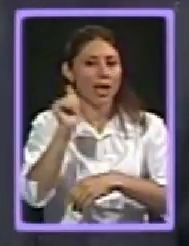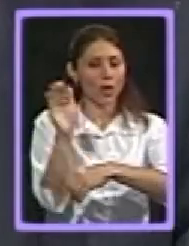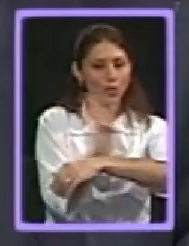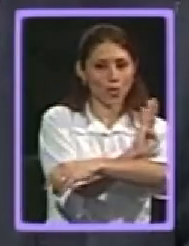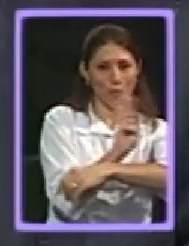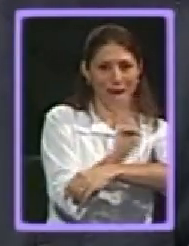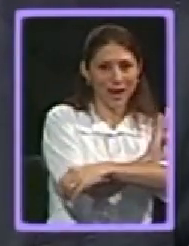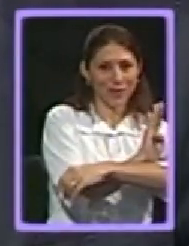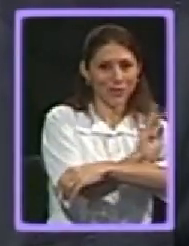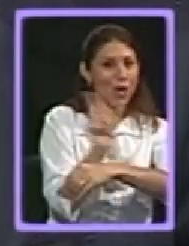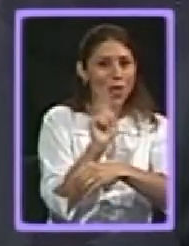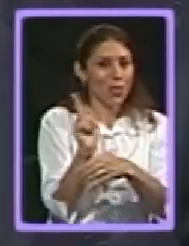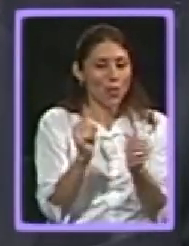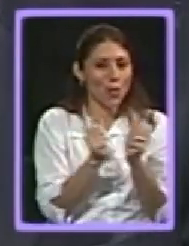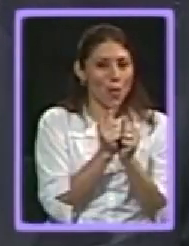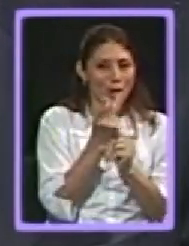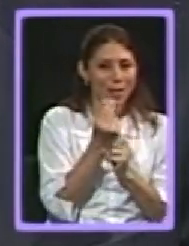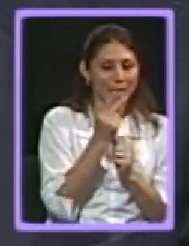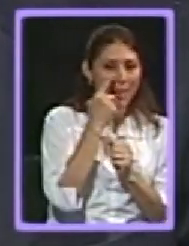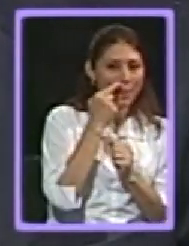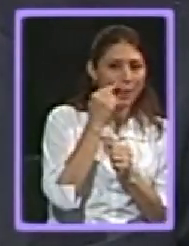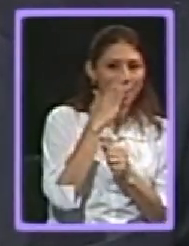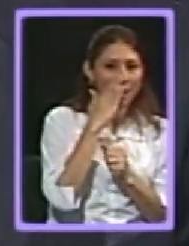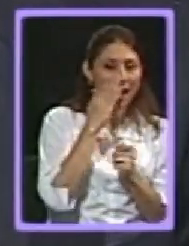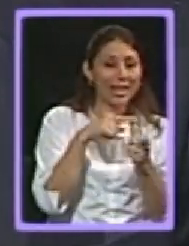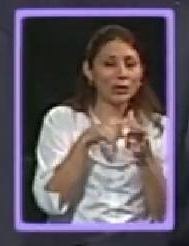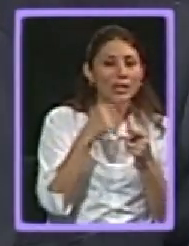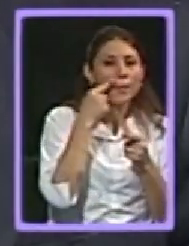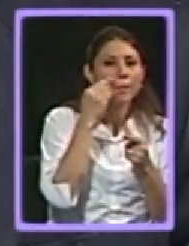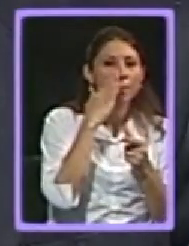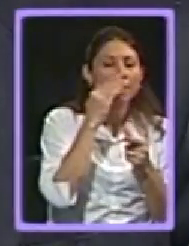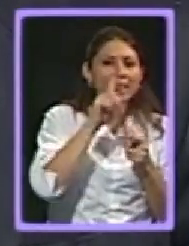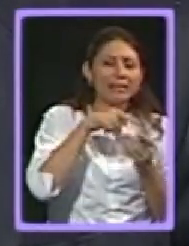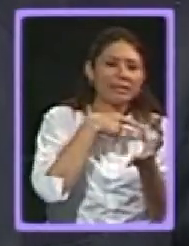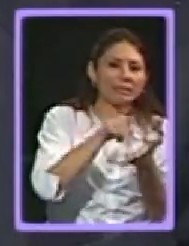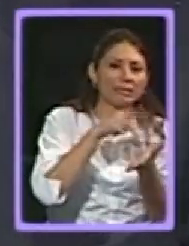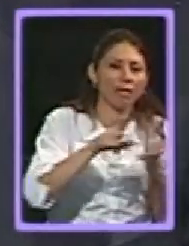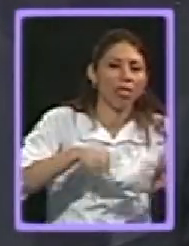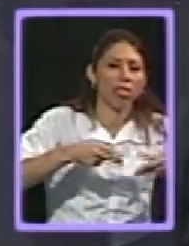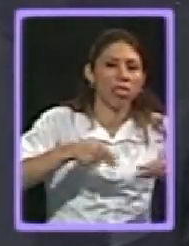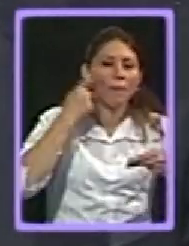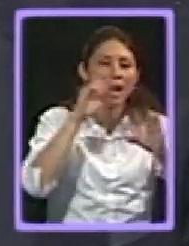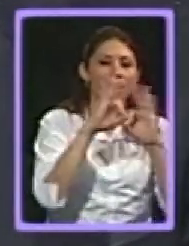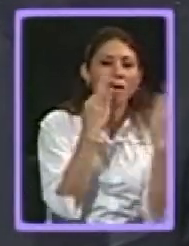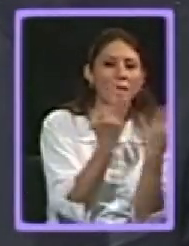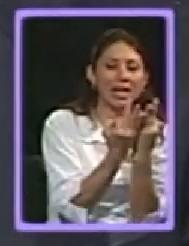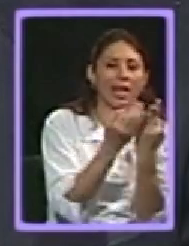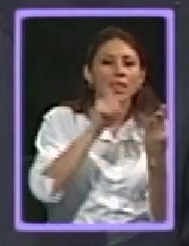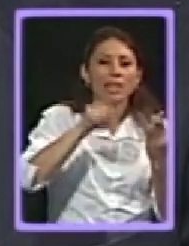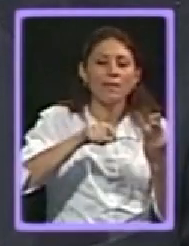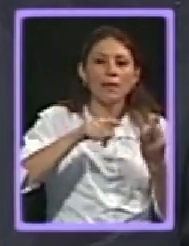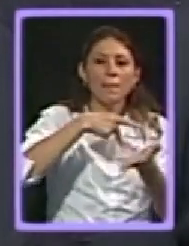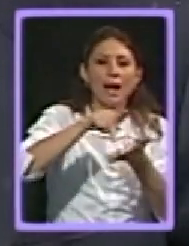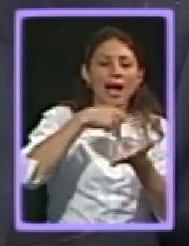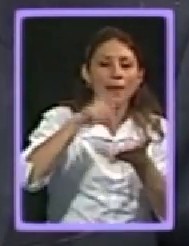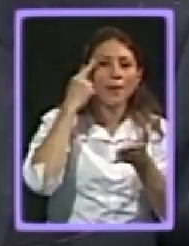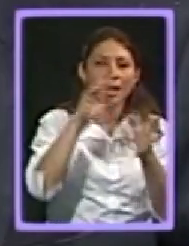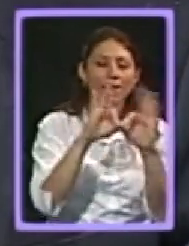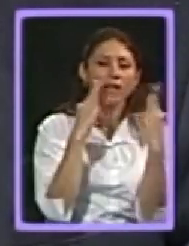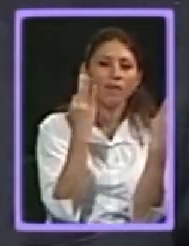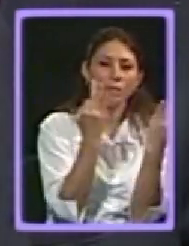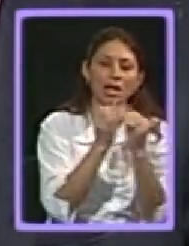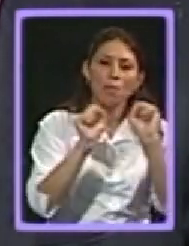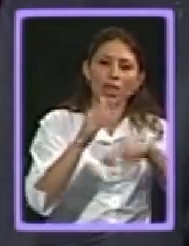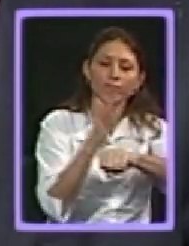de la billetera de papá y mamá. Y papá y mamá tienen que pagar muchas cosas para la familia, tienen que pagar muchas cosas para que la familia, pues obviamente salga